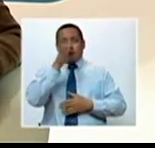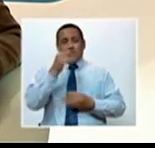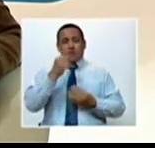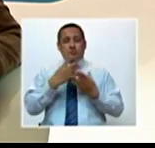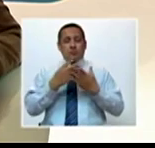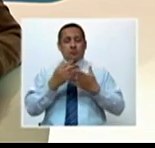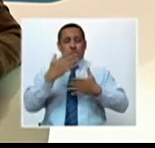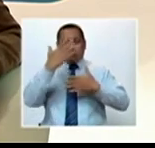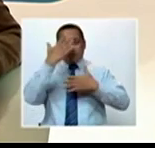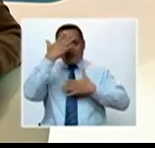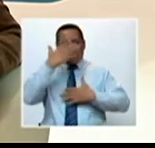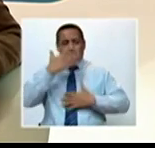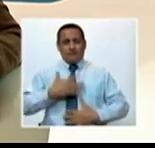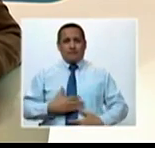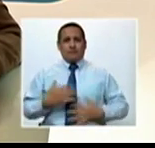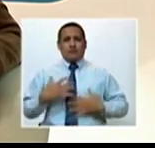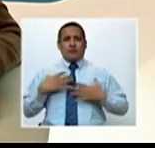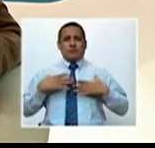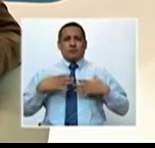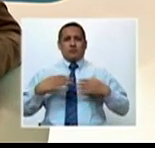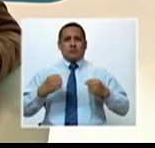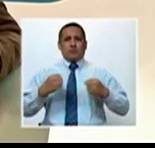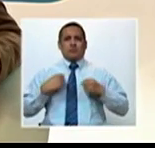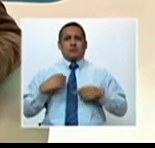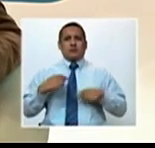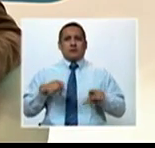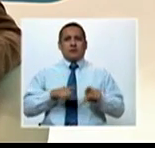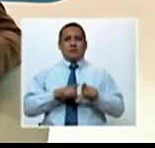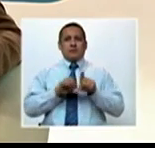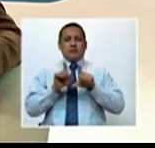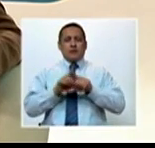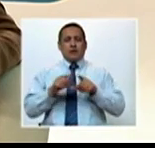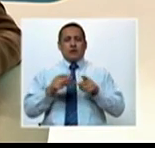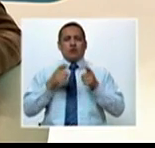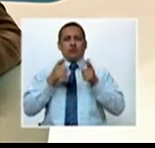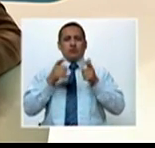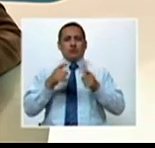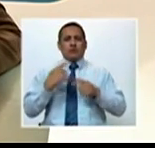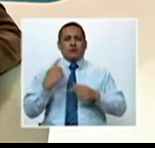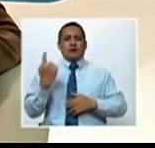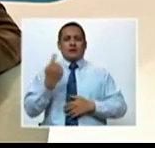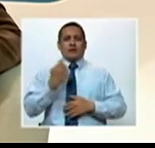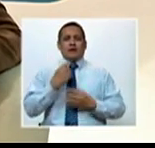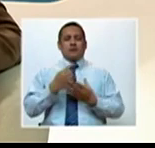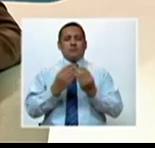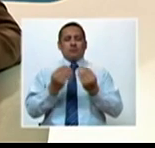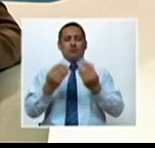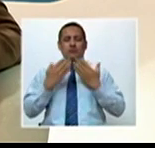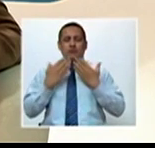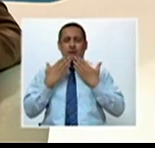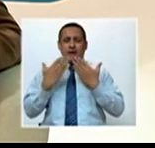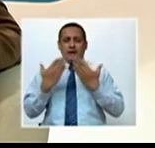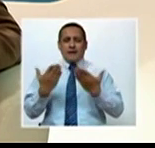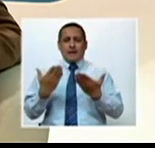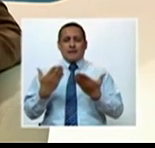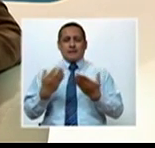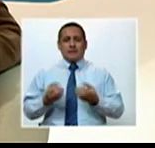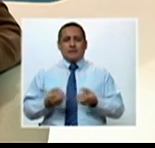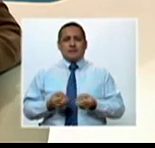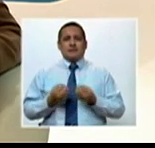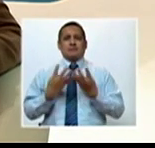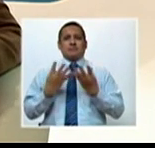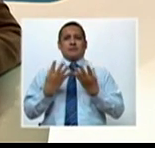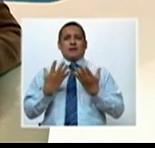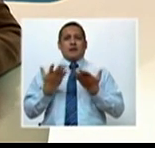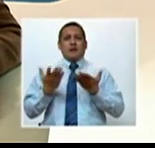propia salud, su propia vida y seguridad y la de todos. Muchísimas gracias,